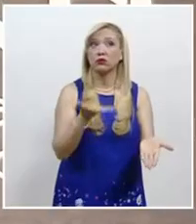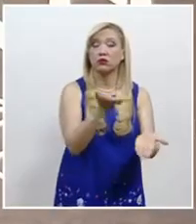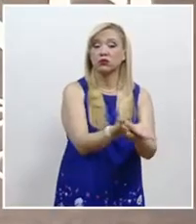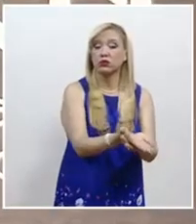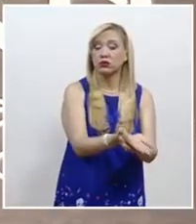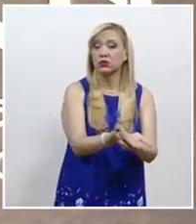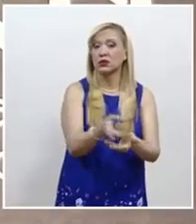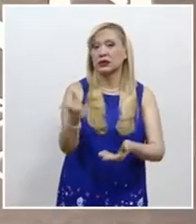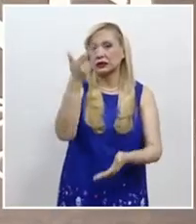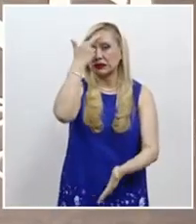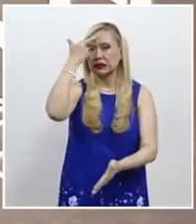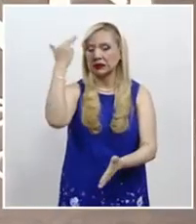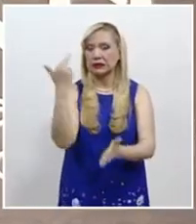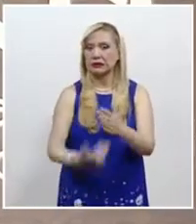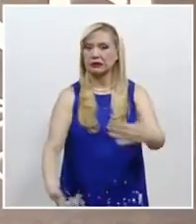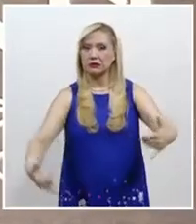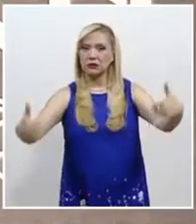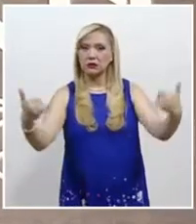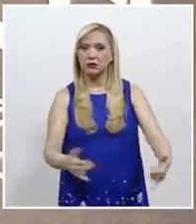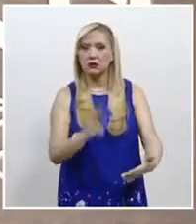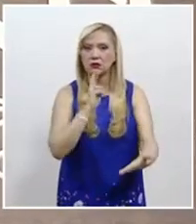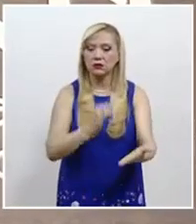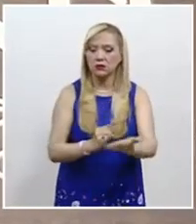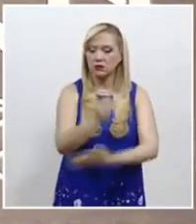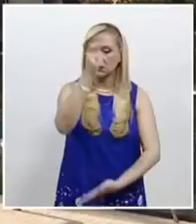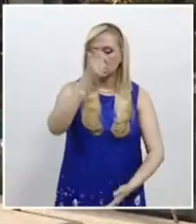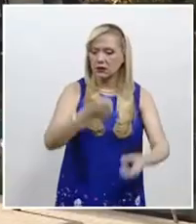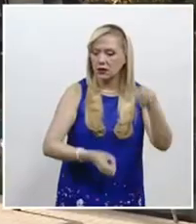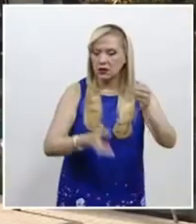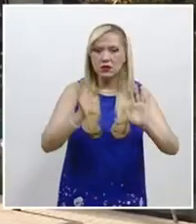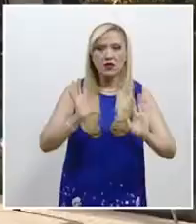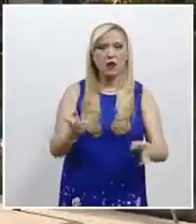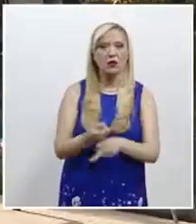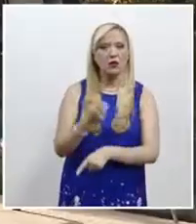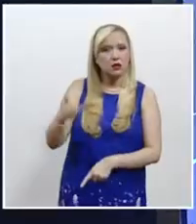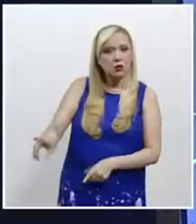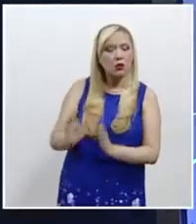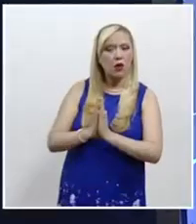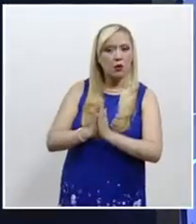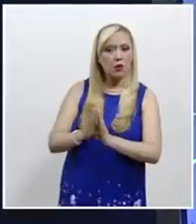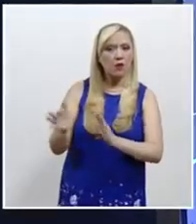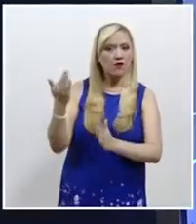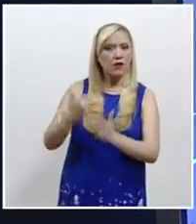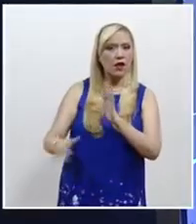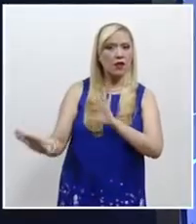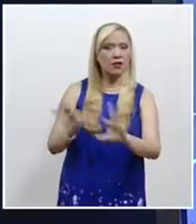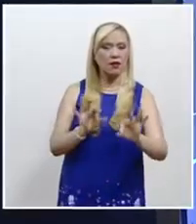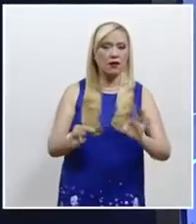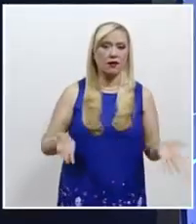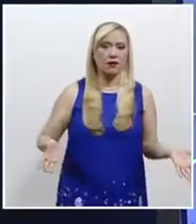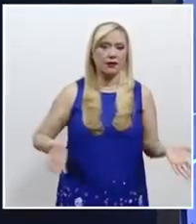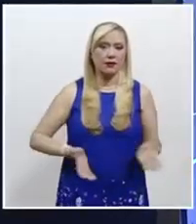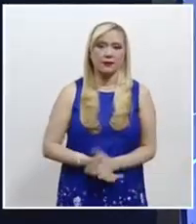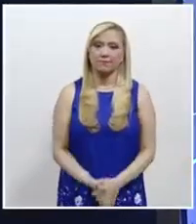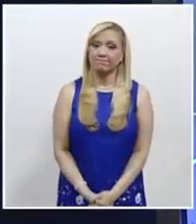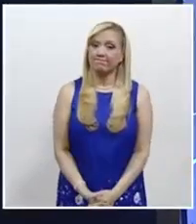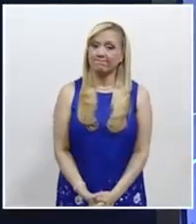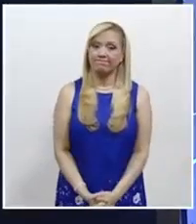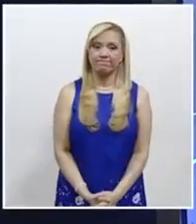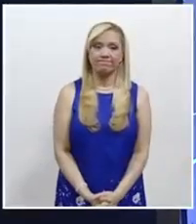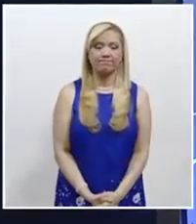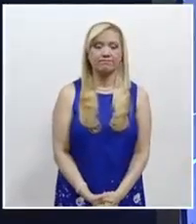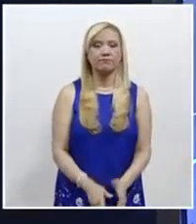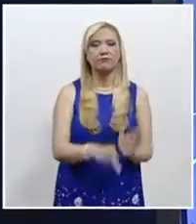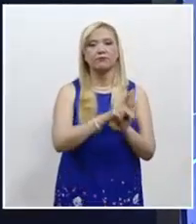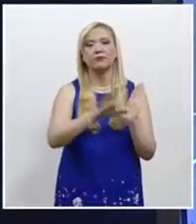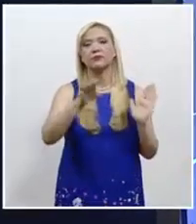la designación de los comisionados faltantes del INAI. Las y los periodistas de